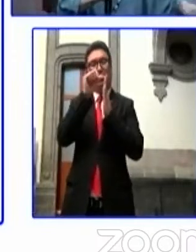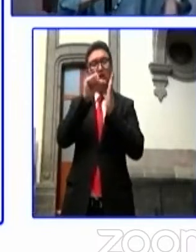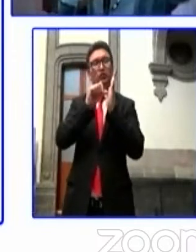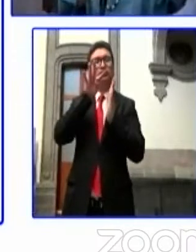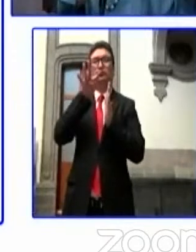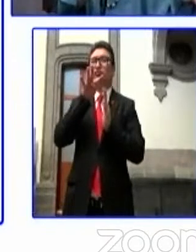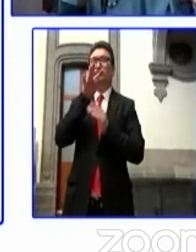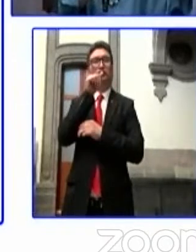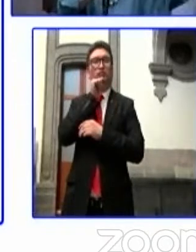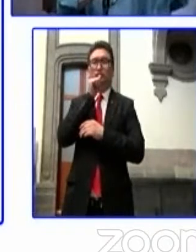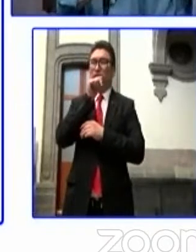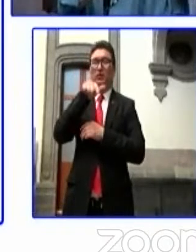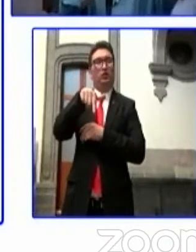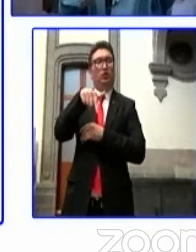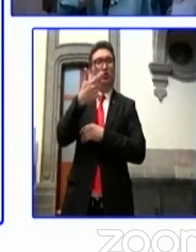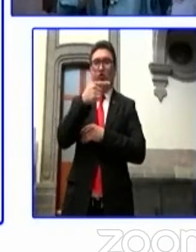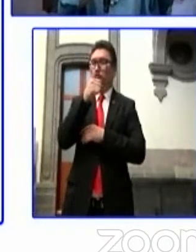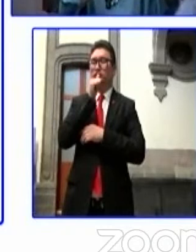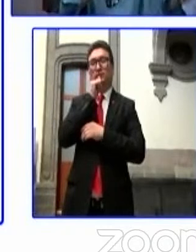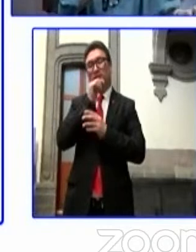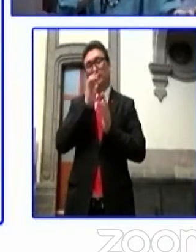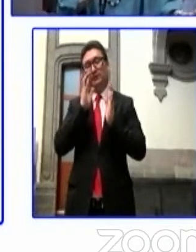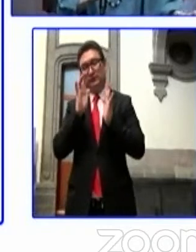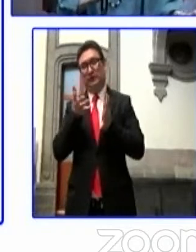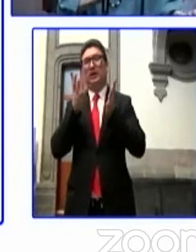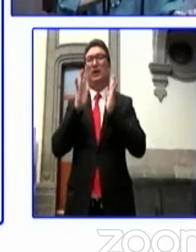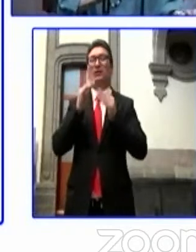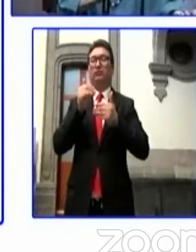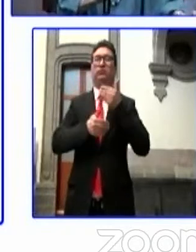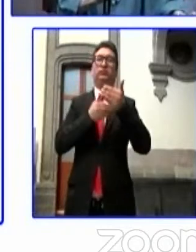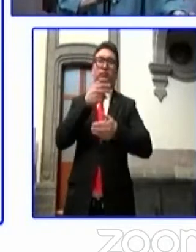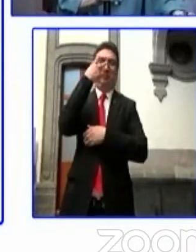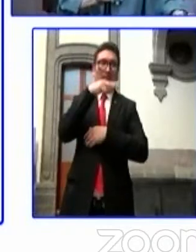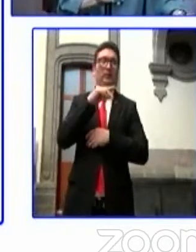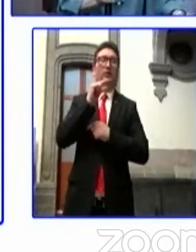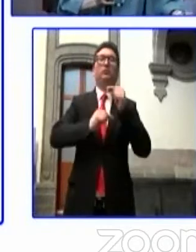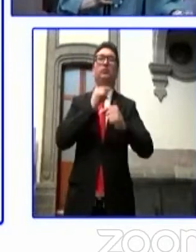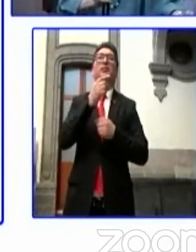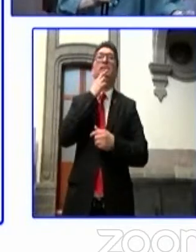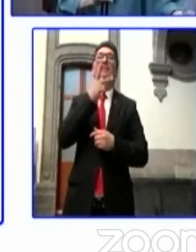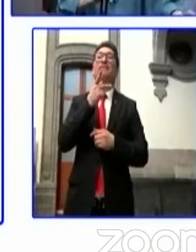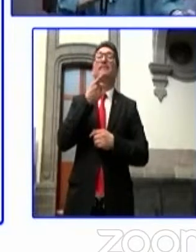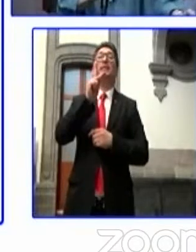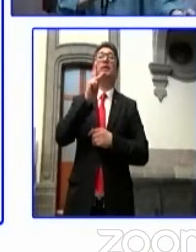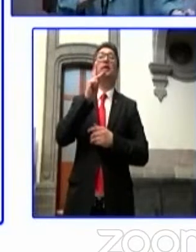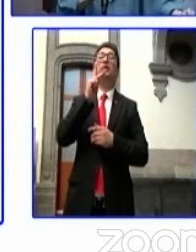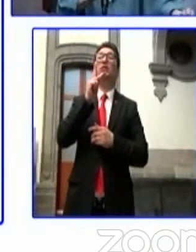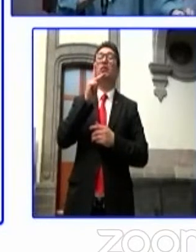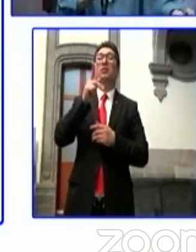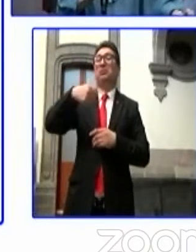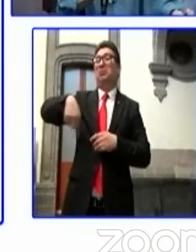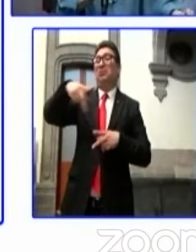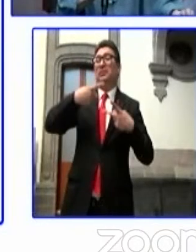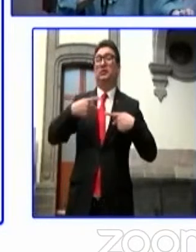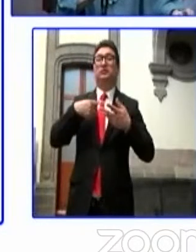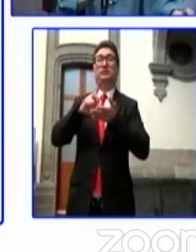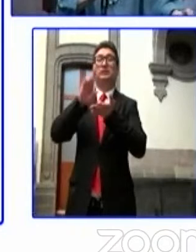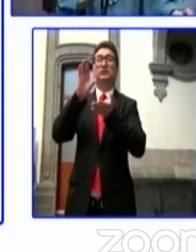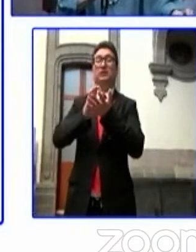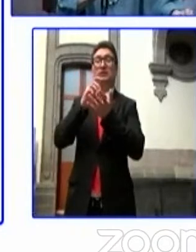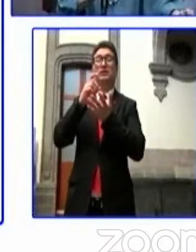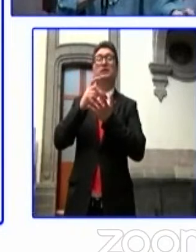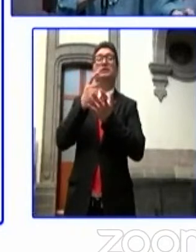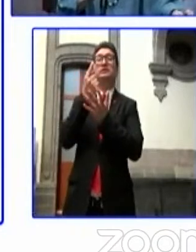el 12, ya bueno, ya tenemos un avance en México, pero seguían las personas con discapacidad psicosocial